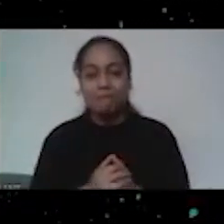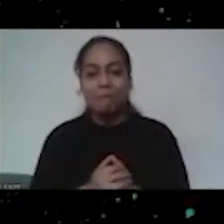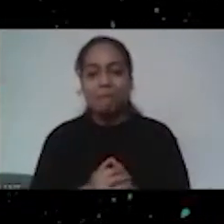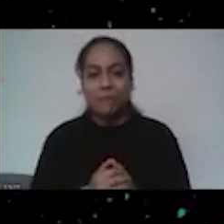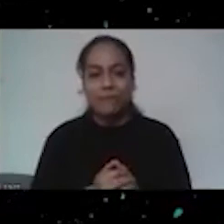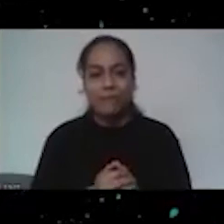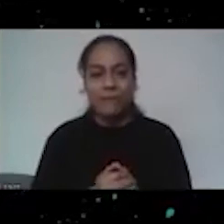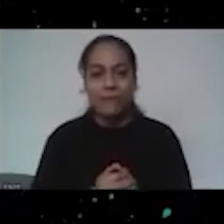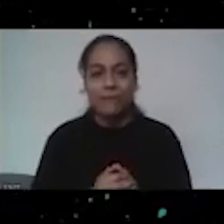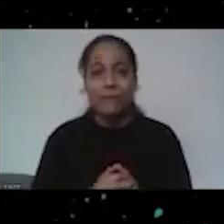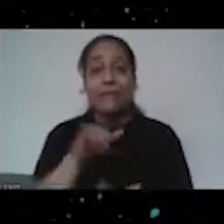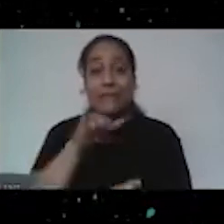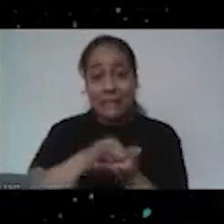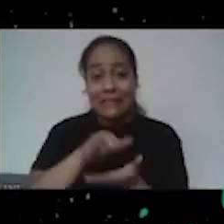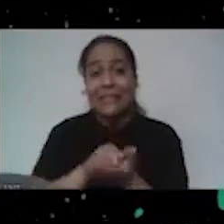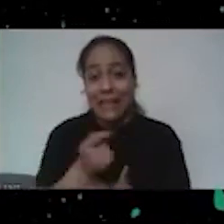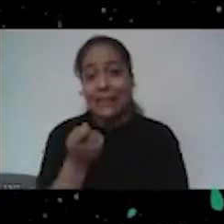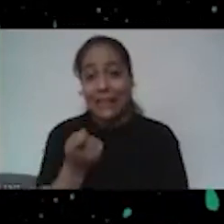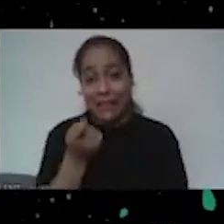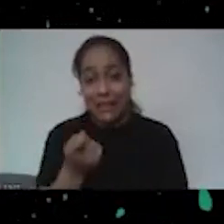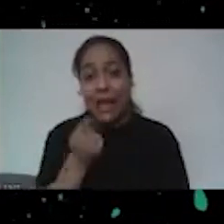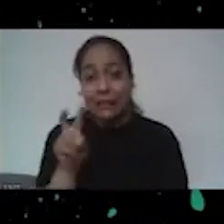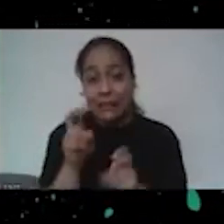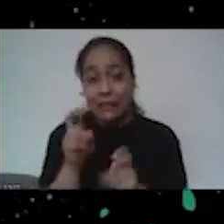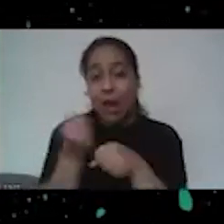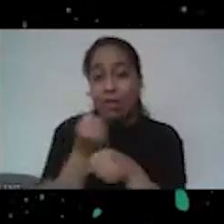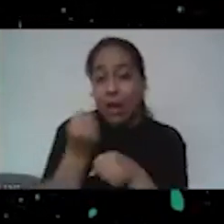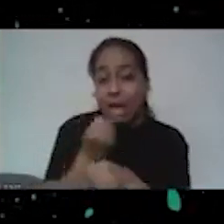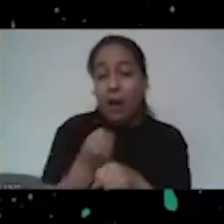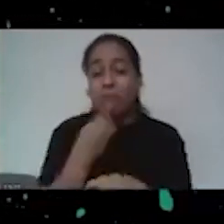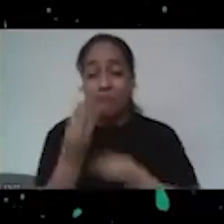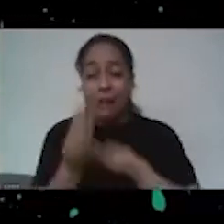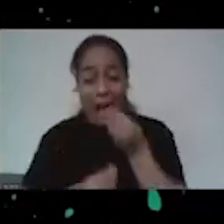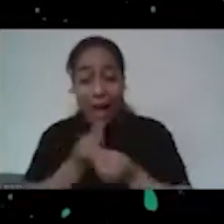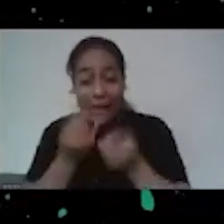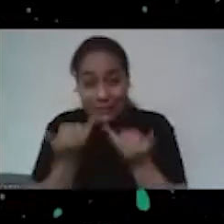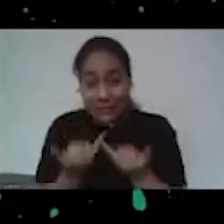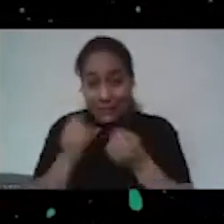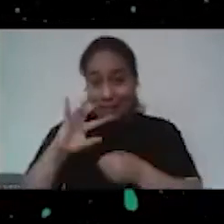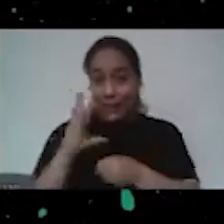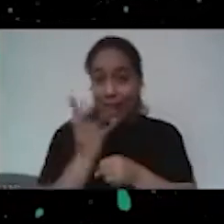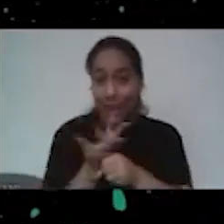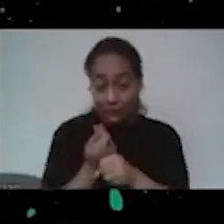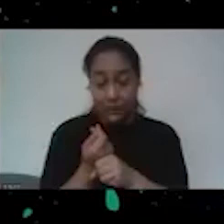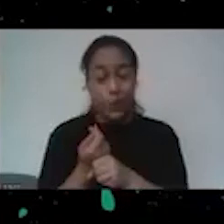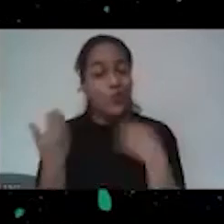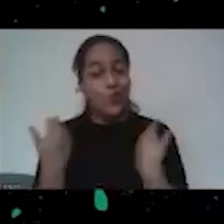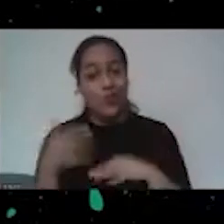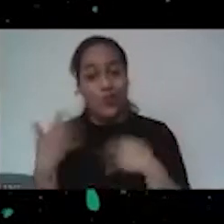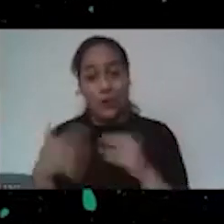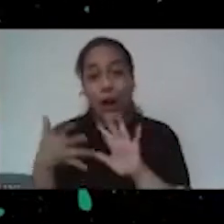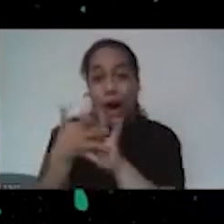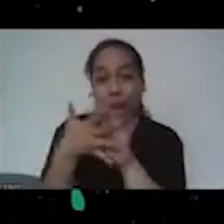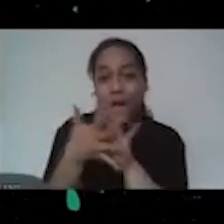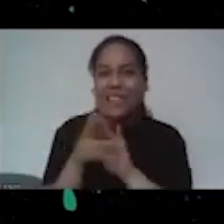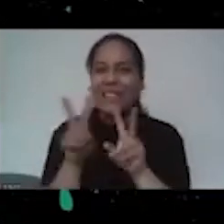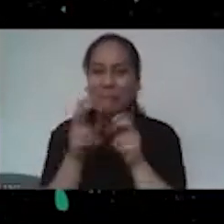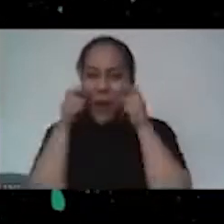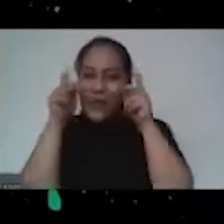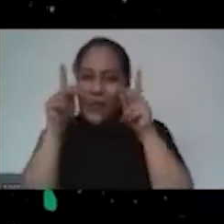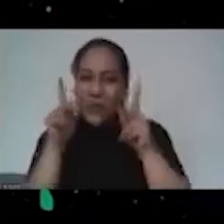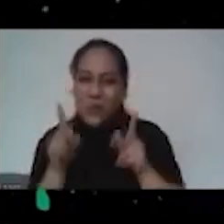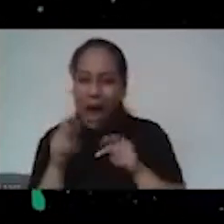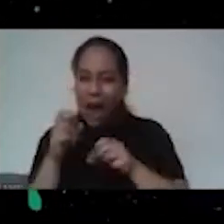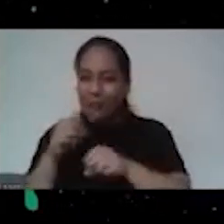Y sí, sí es delicado. Yo creo que todo lo que hacemos en este trabajo, cuando queremos hablar sobre lo humano y para